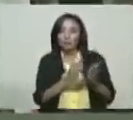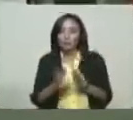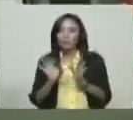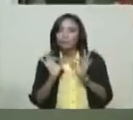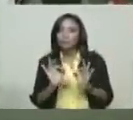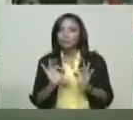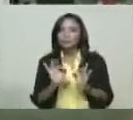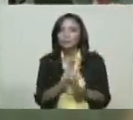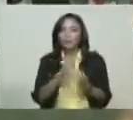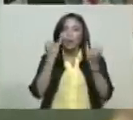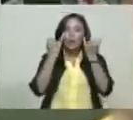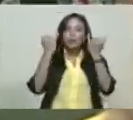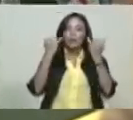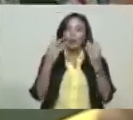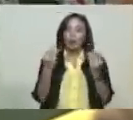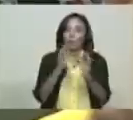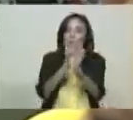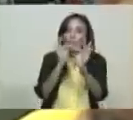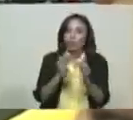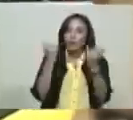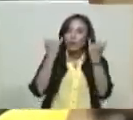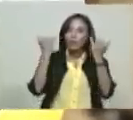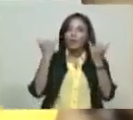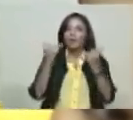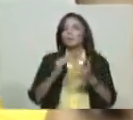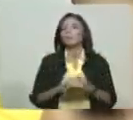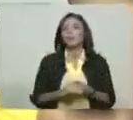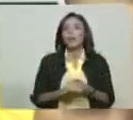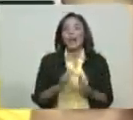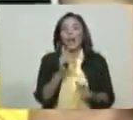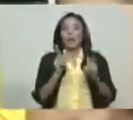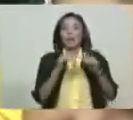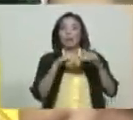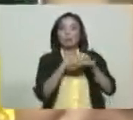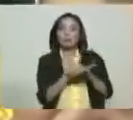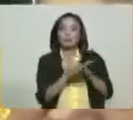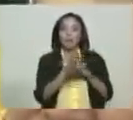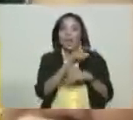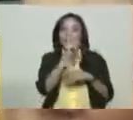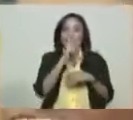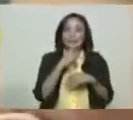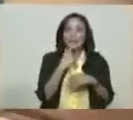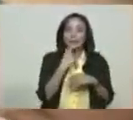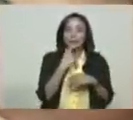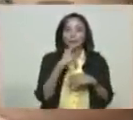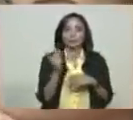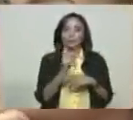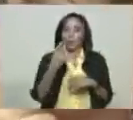con buena intención, sin cartas escondidas, como lo